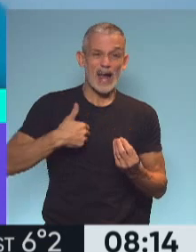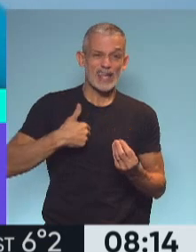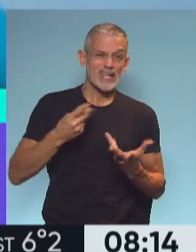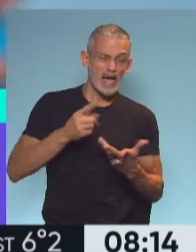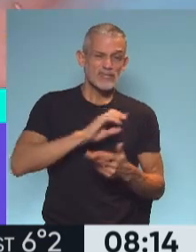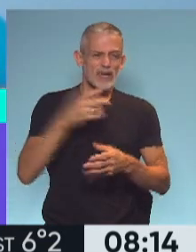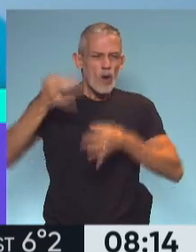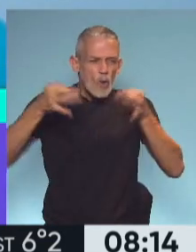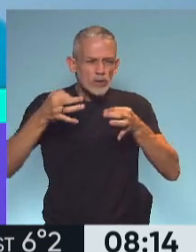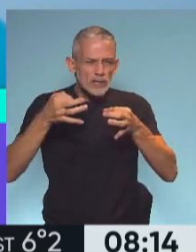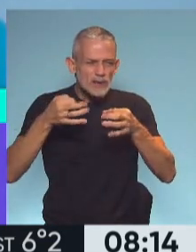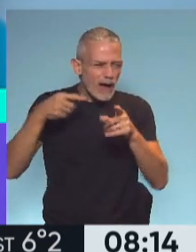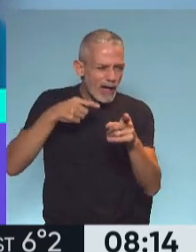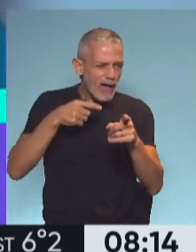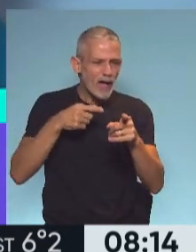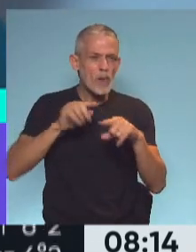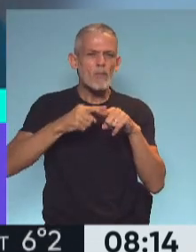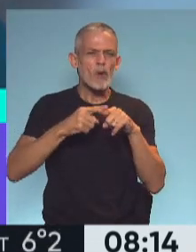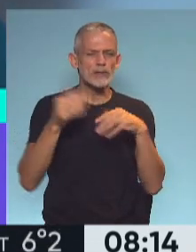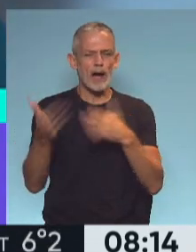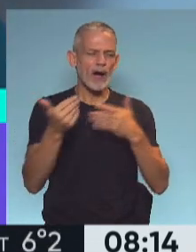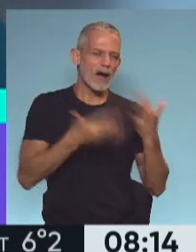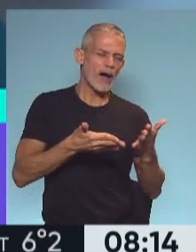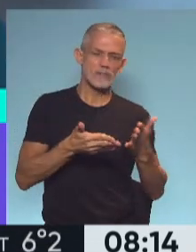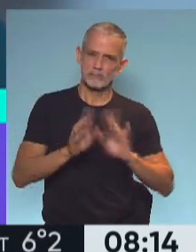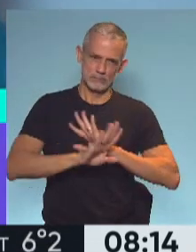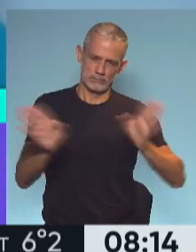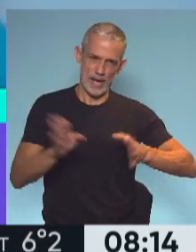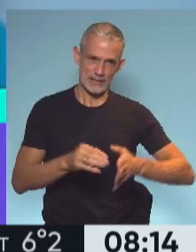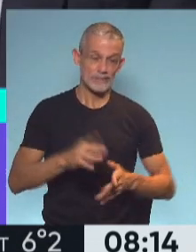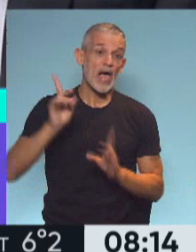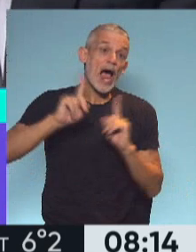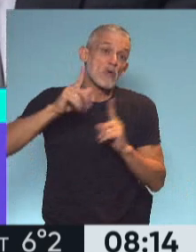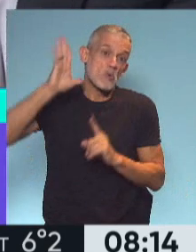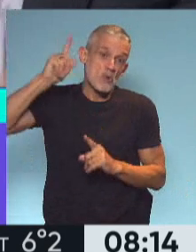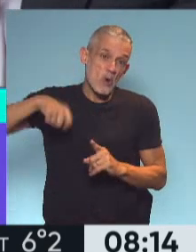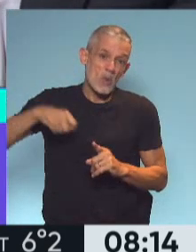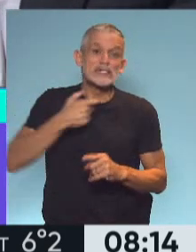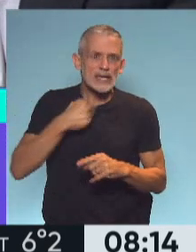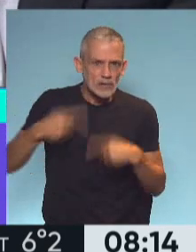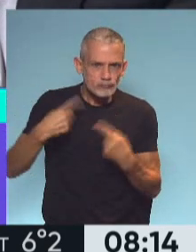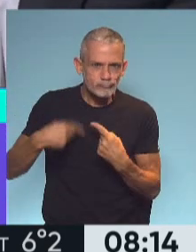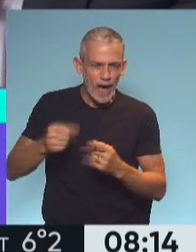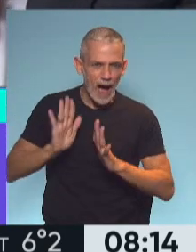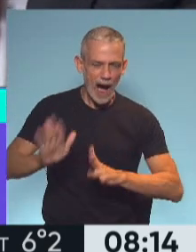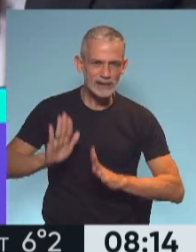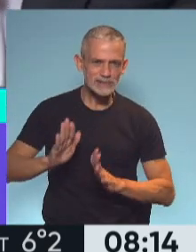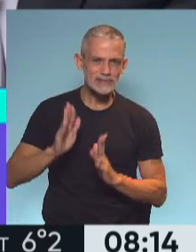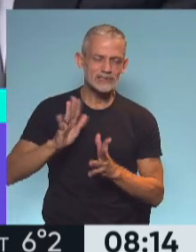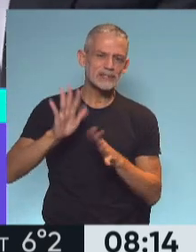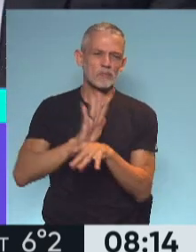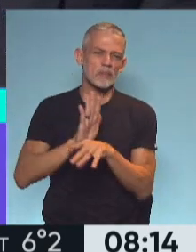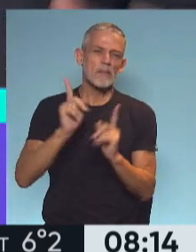a perseguir según los vientos políticos de ocasión. Quizás hay algunos jueces que quieran seguir funcionando como